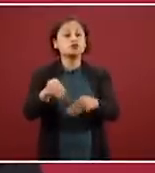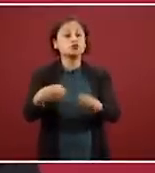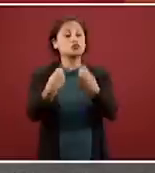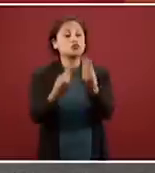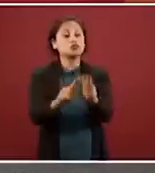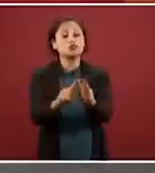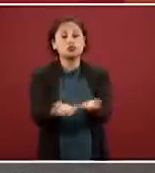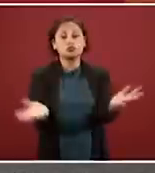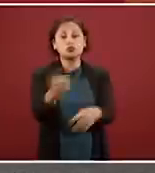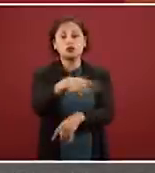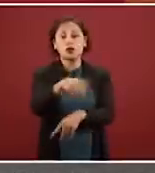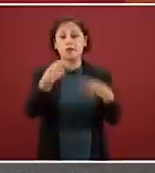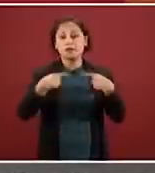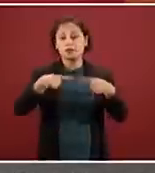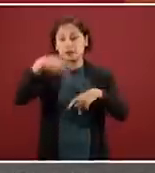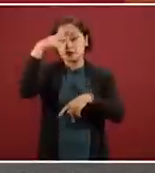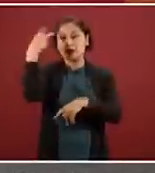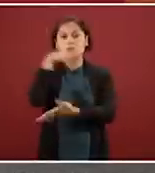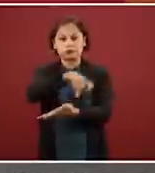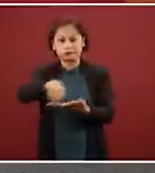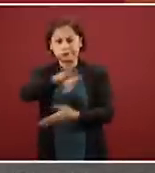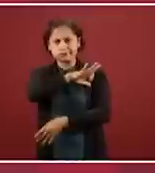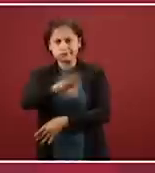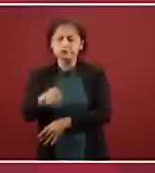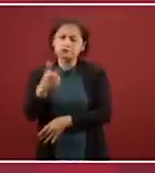bajos y que son